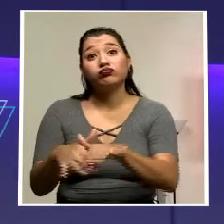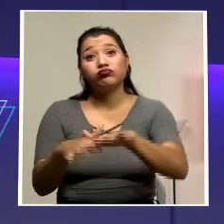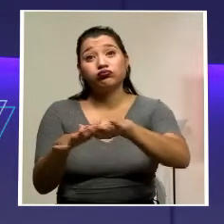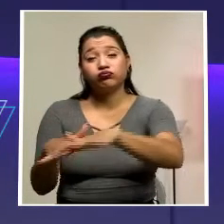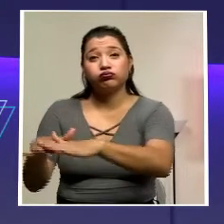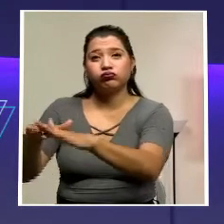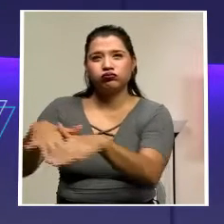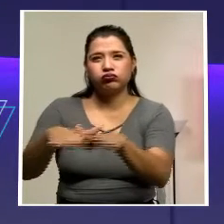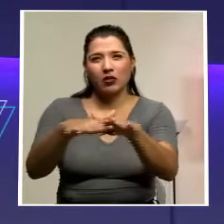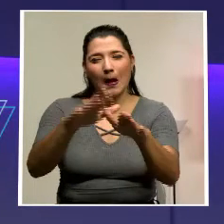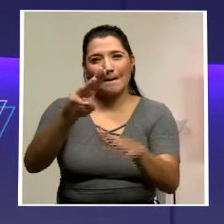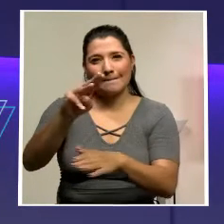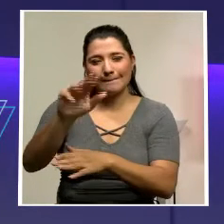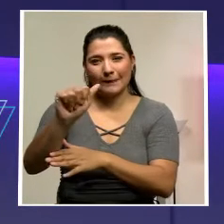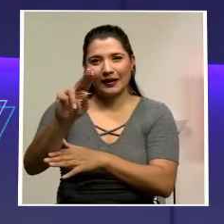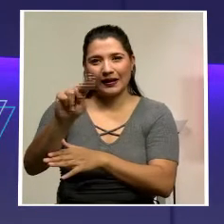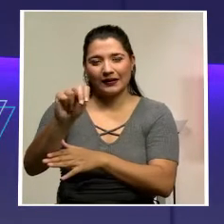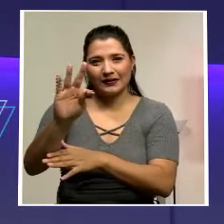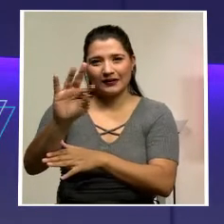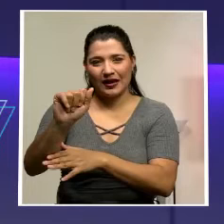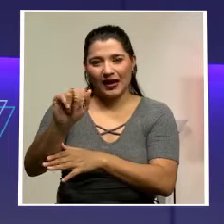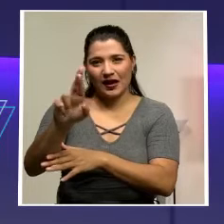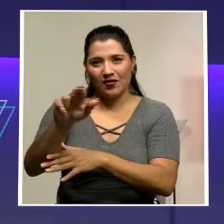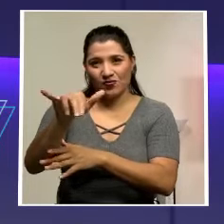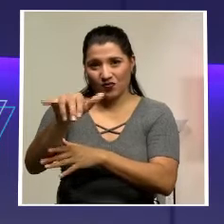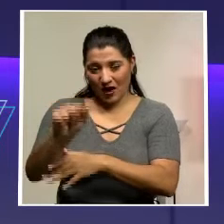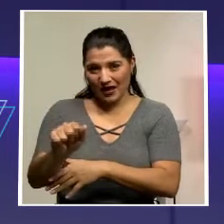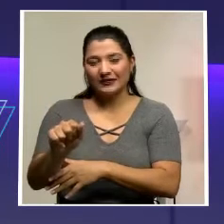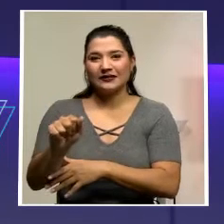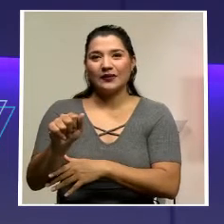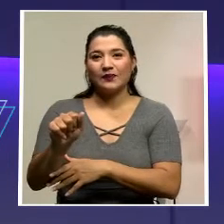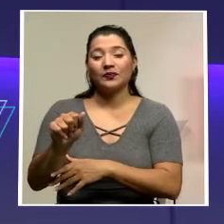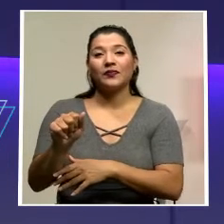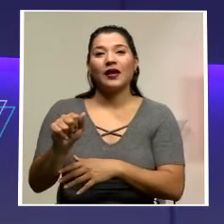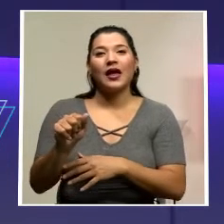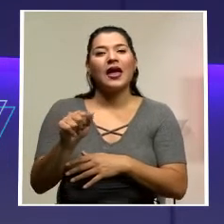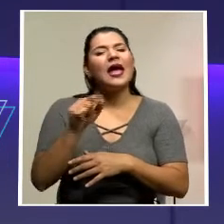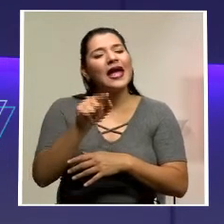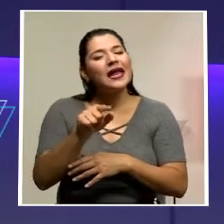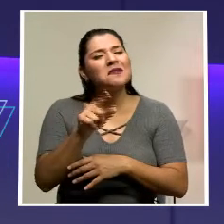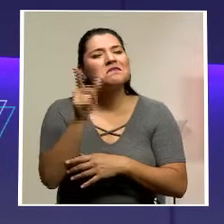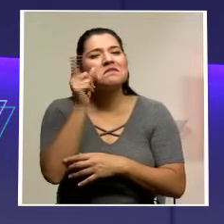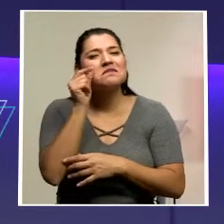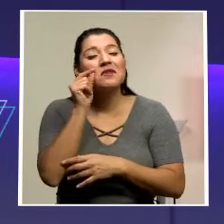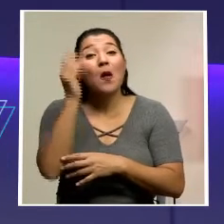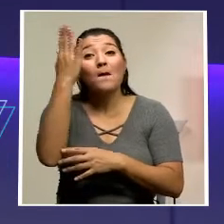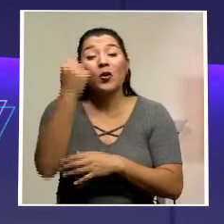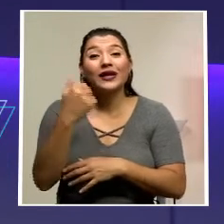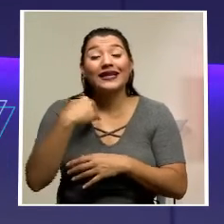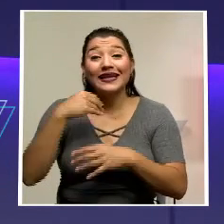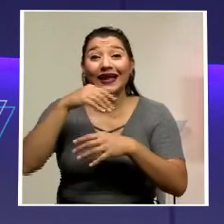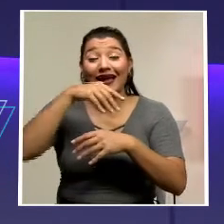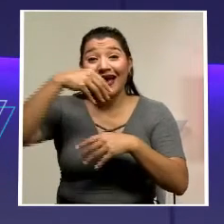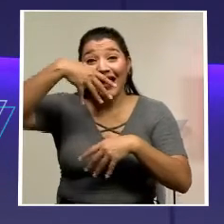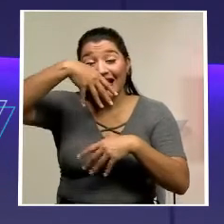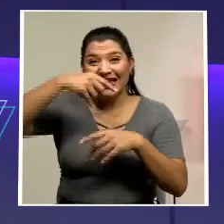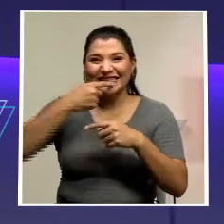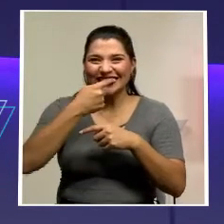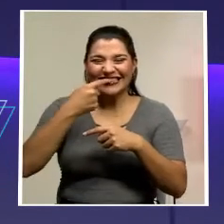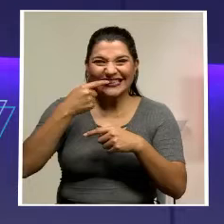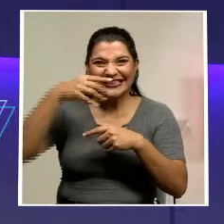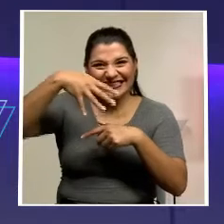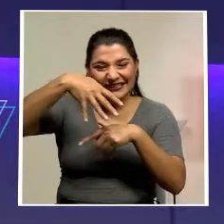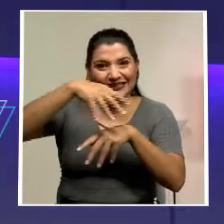un hocico muy largo del que salen dos enormes filas de dientes que le dan una